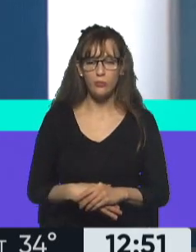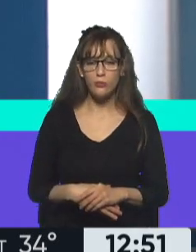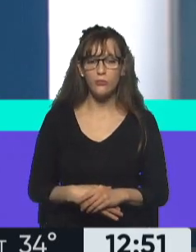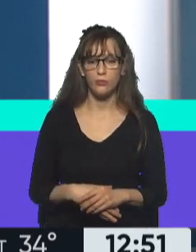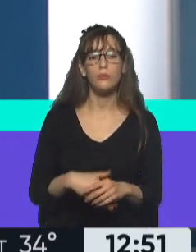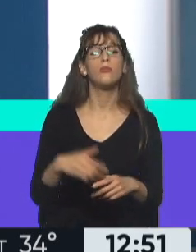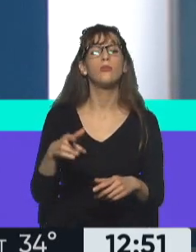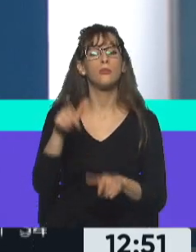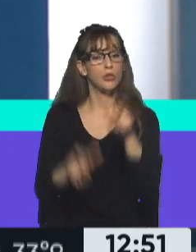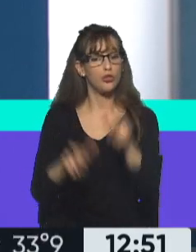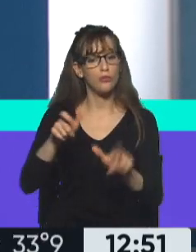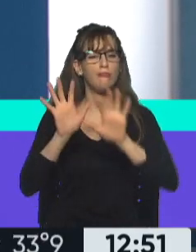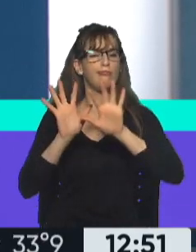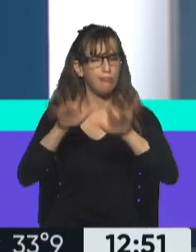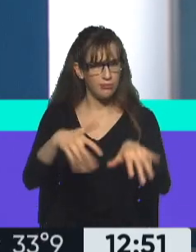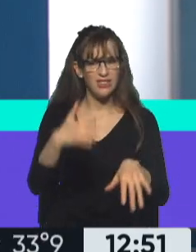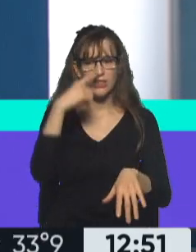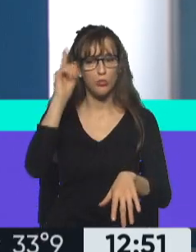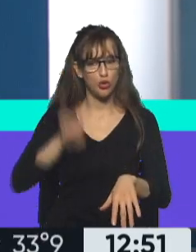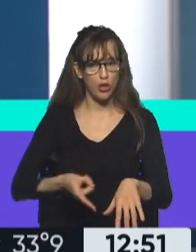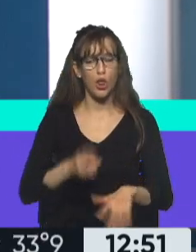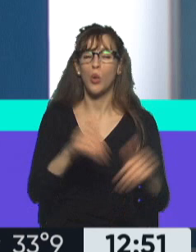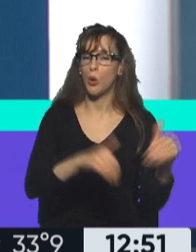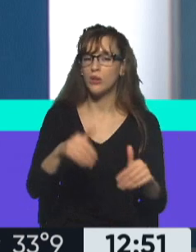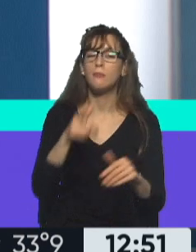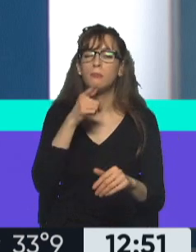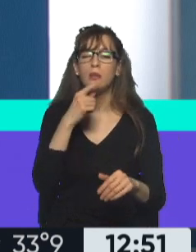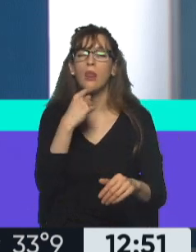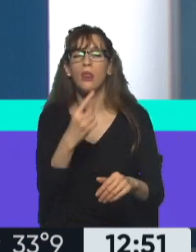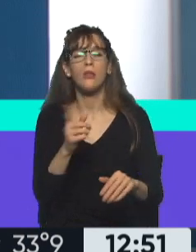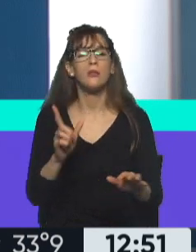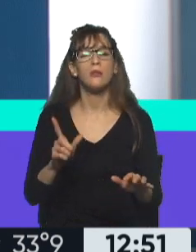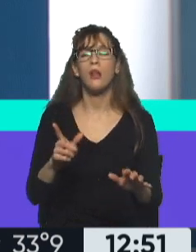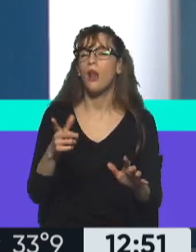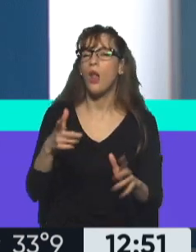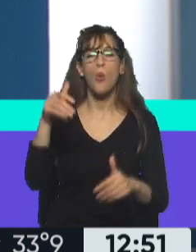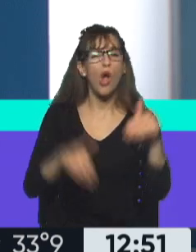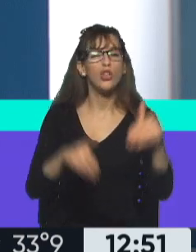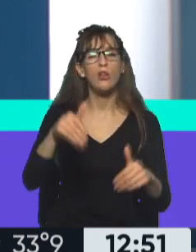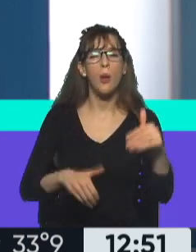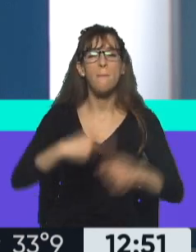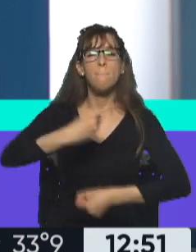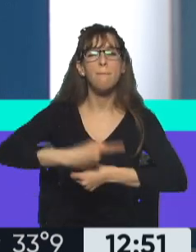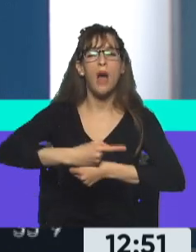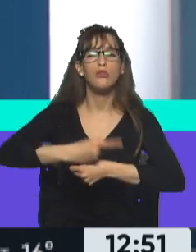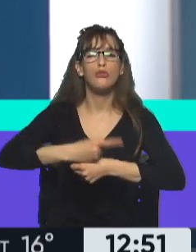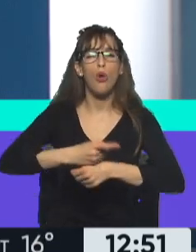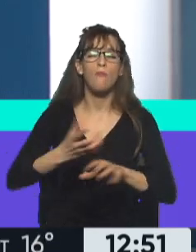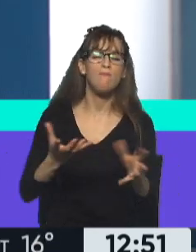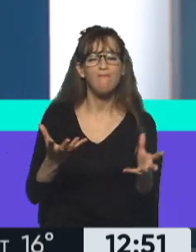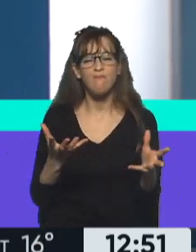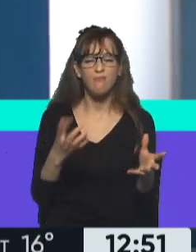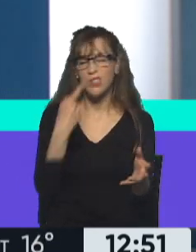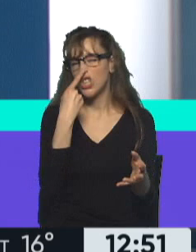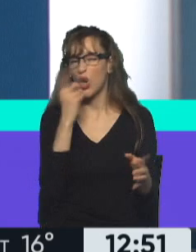se habló mucho de desencanto o desinterés por estas elecciones de las pasos creo que como como lo estás viendo vos este